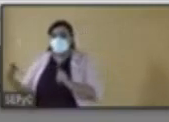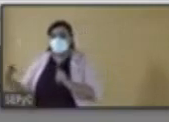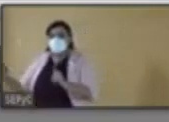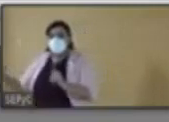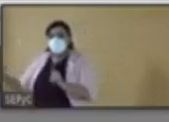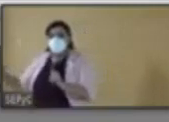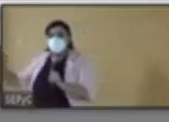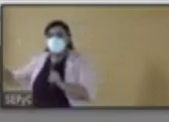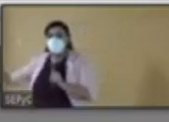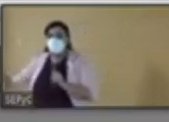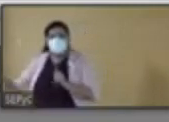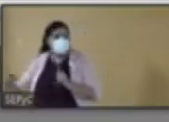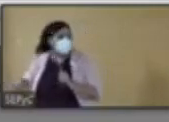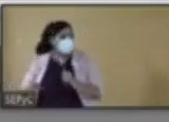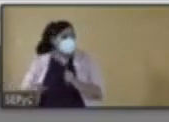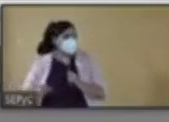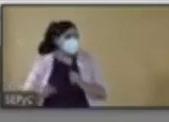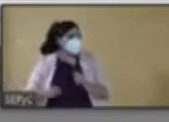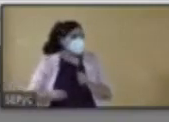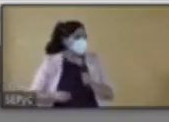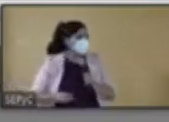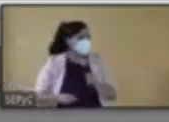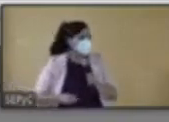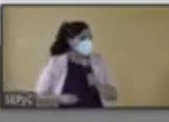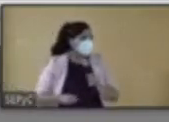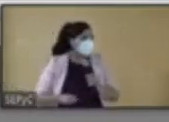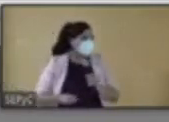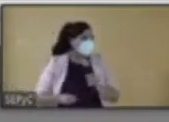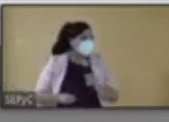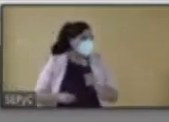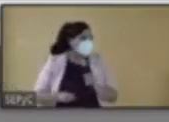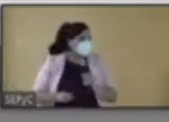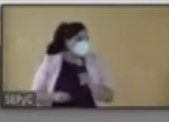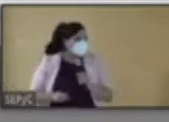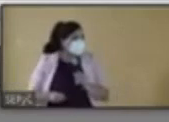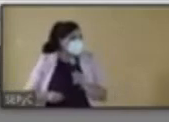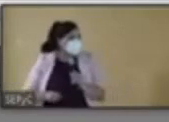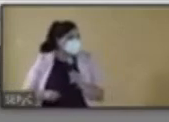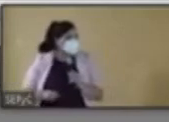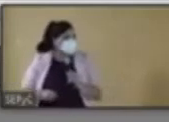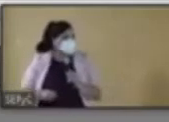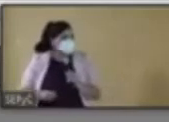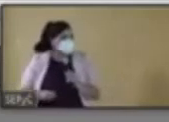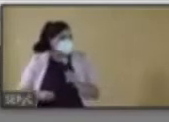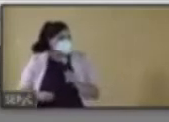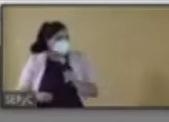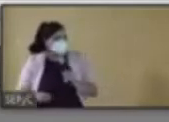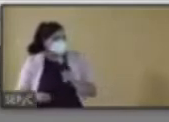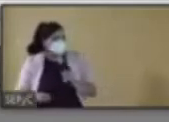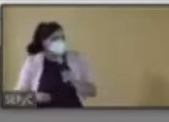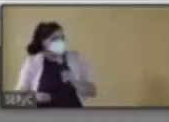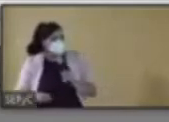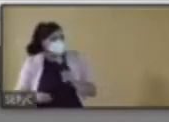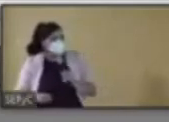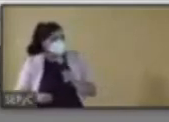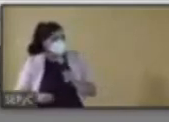o tiene mi dependiente económico o mi pareja para con esta persona que nos dio en usufructo dicho bien.